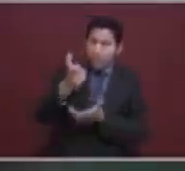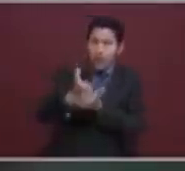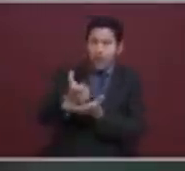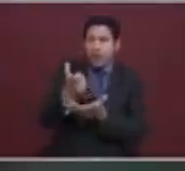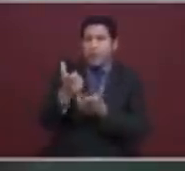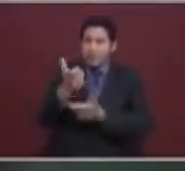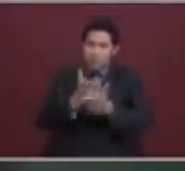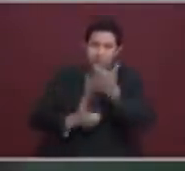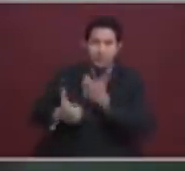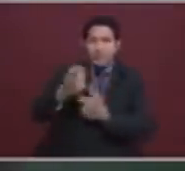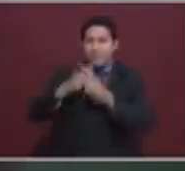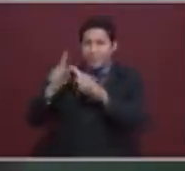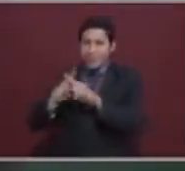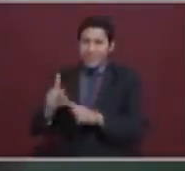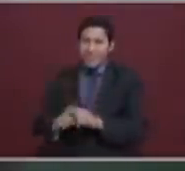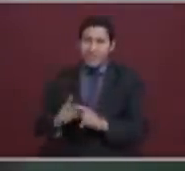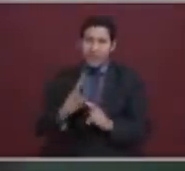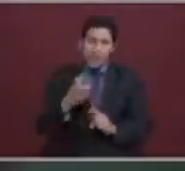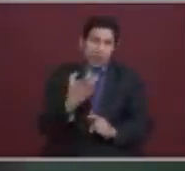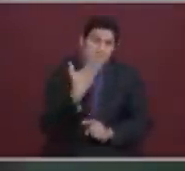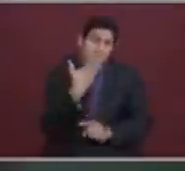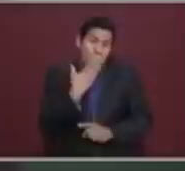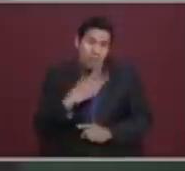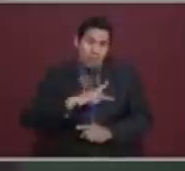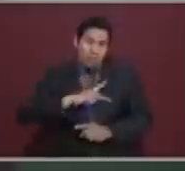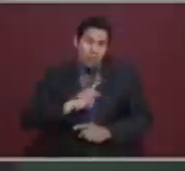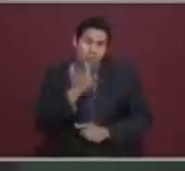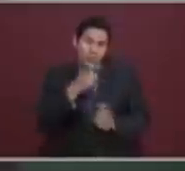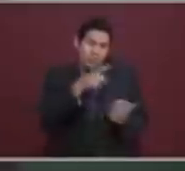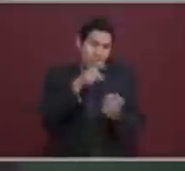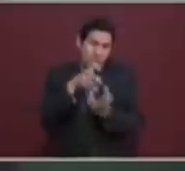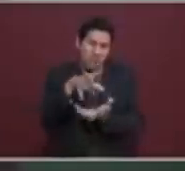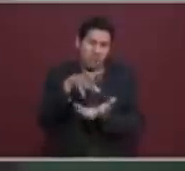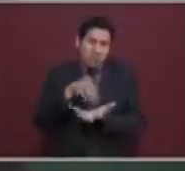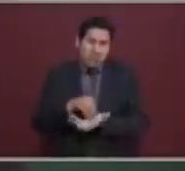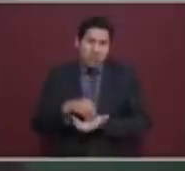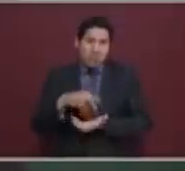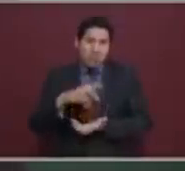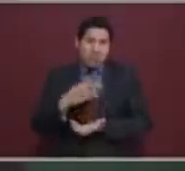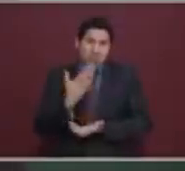y obtenerse de la regularización sino porque